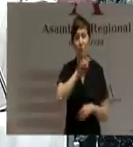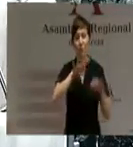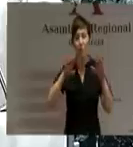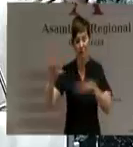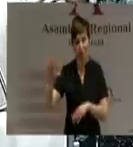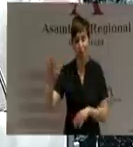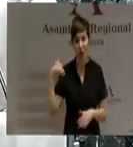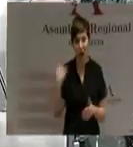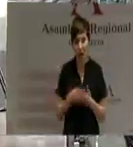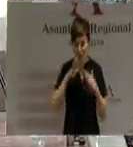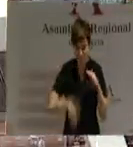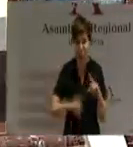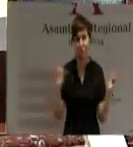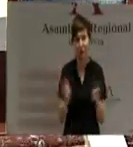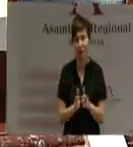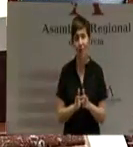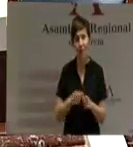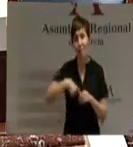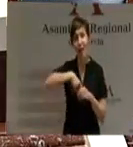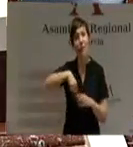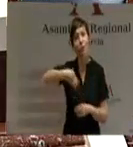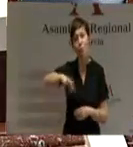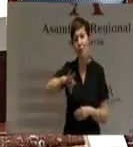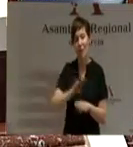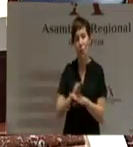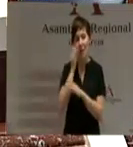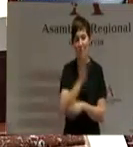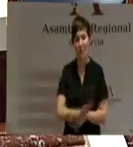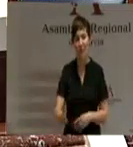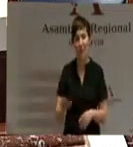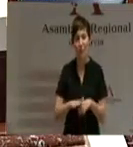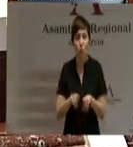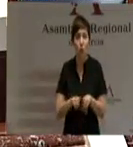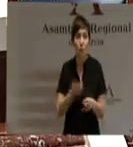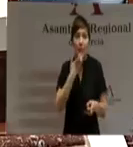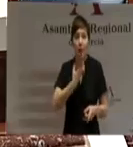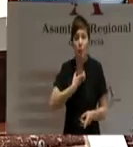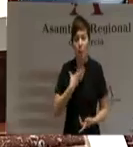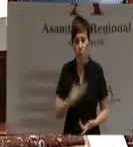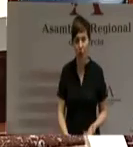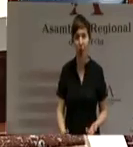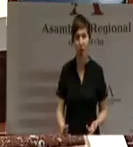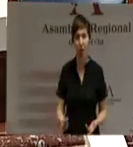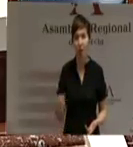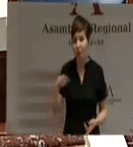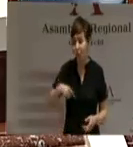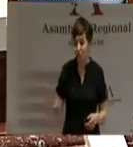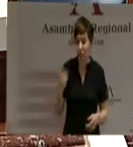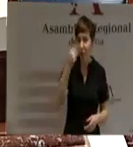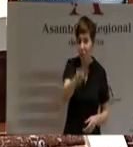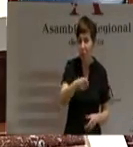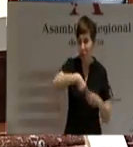1995? Plazas públicas de guarderías infantiles, perdón, como las del Ayuntamiento de Murcia. Ustedes no deben de llevar a sus hijos a plazas